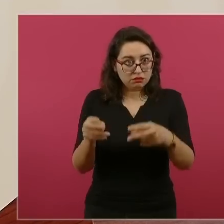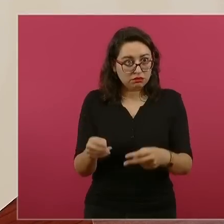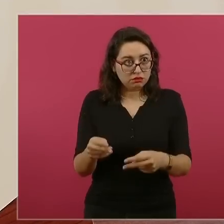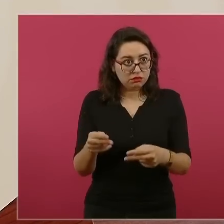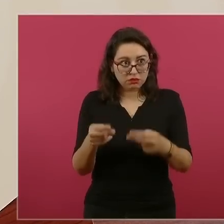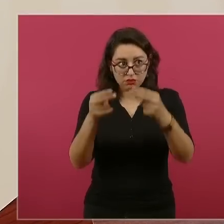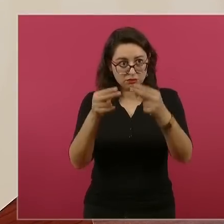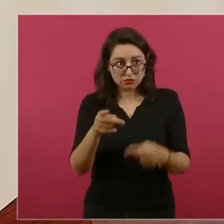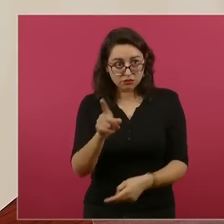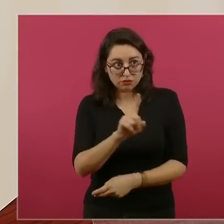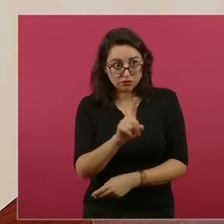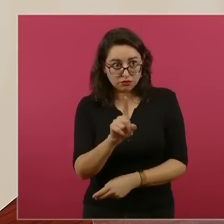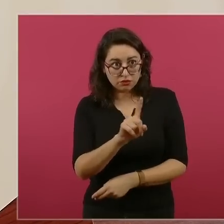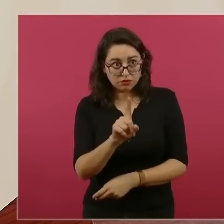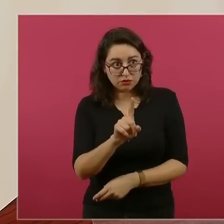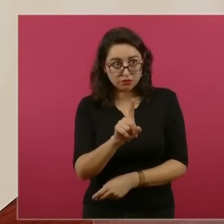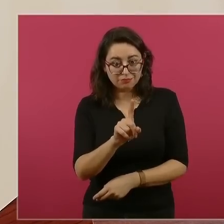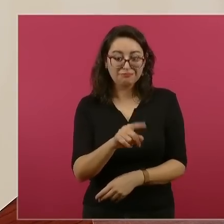negocios